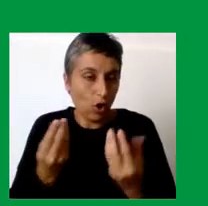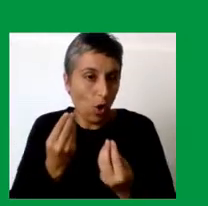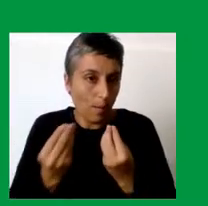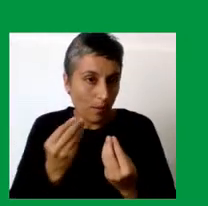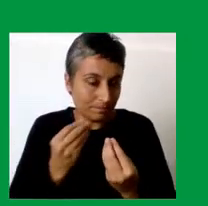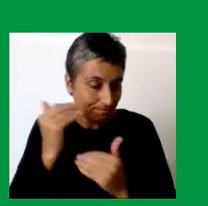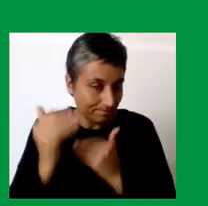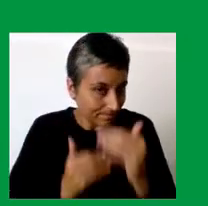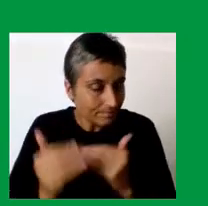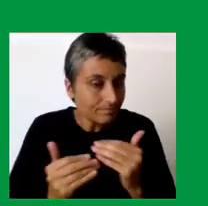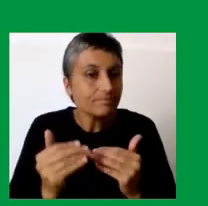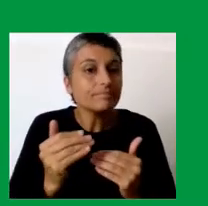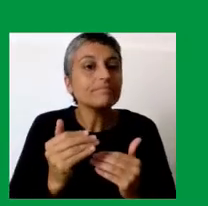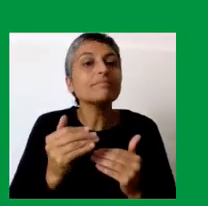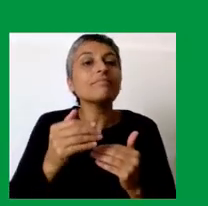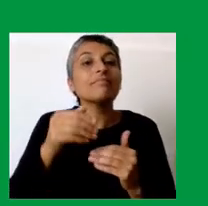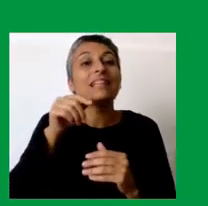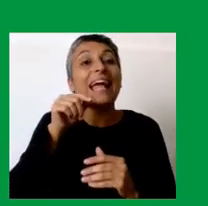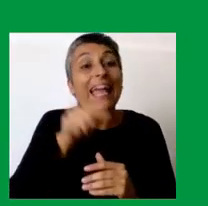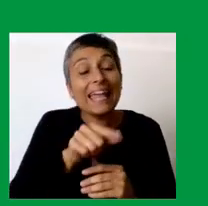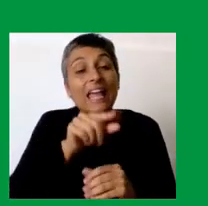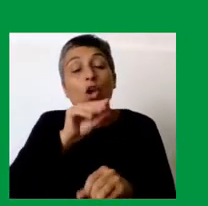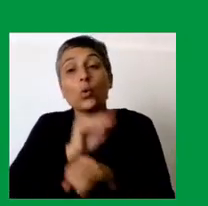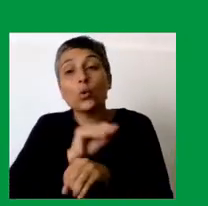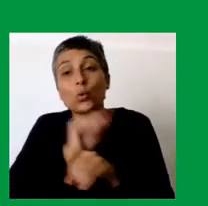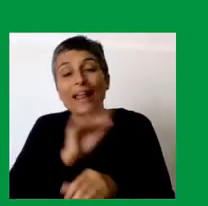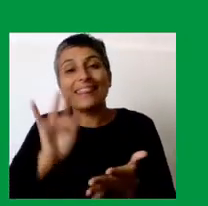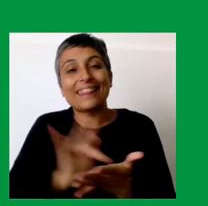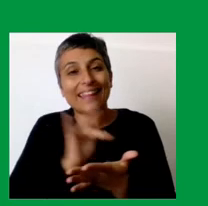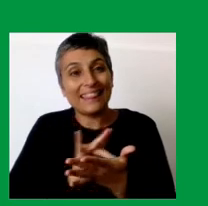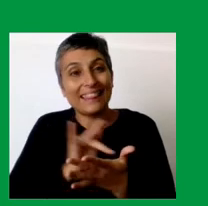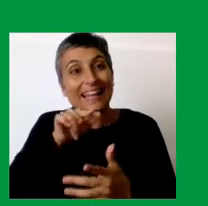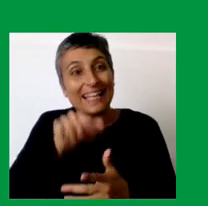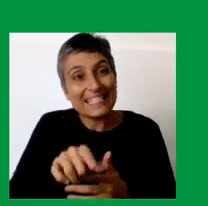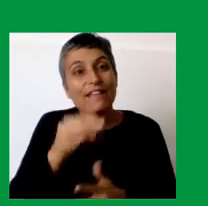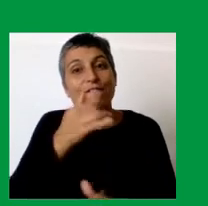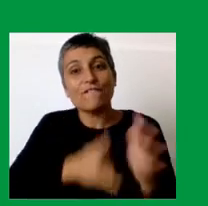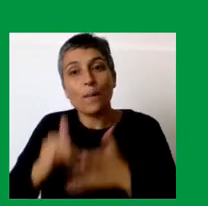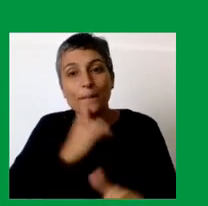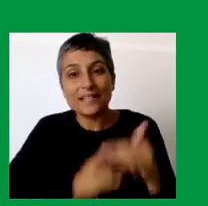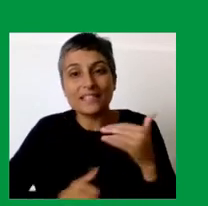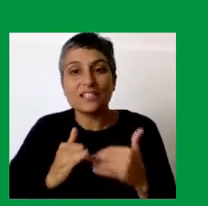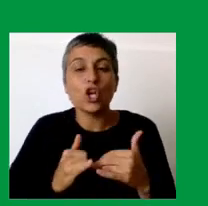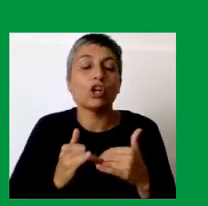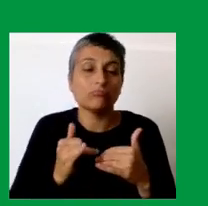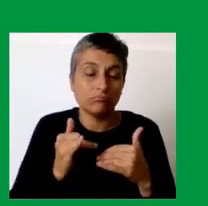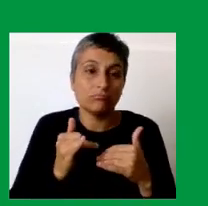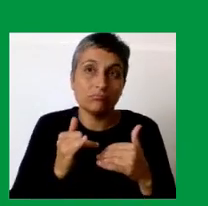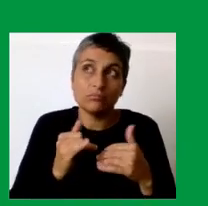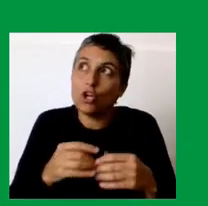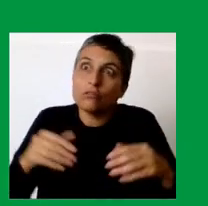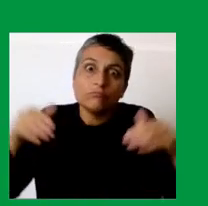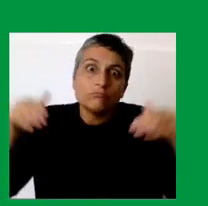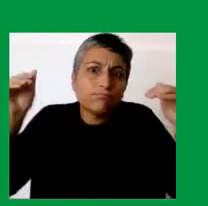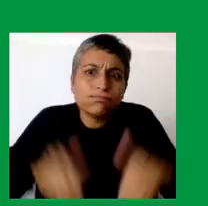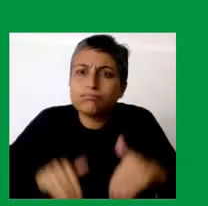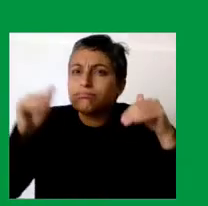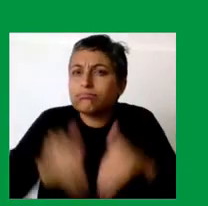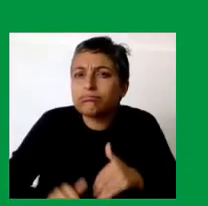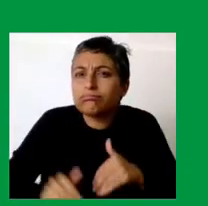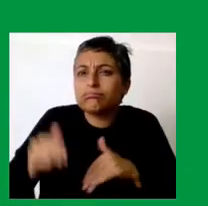estos, en esta cultura digital, estos datos llamados en inglés se llaman big data, son datos masivos,